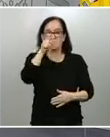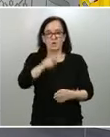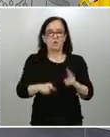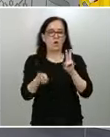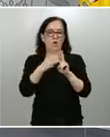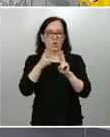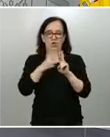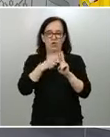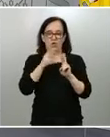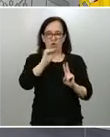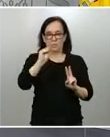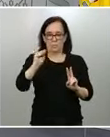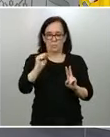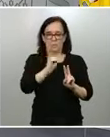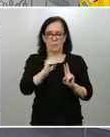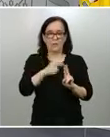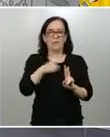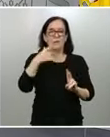señor